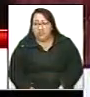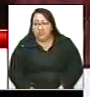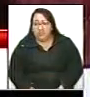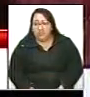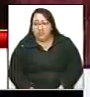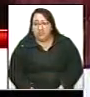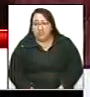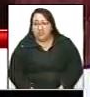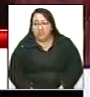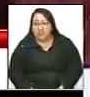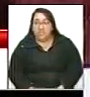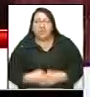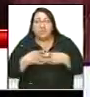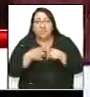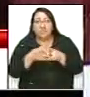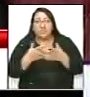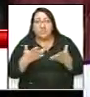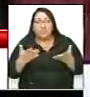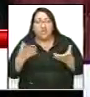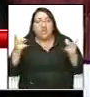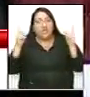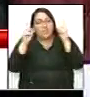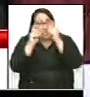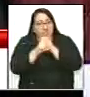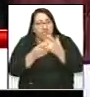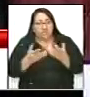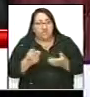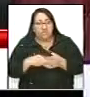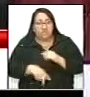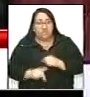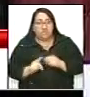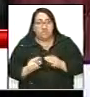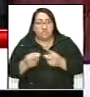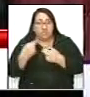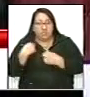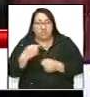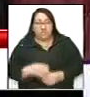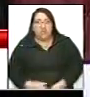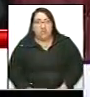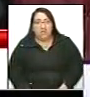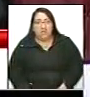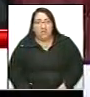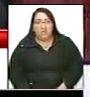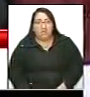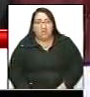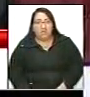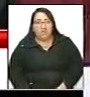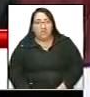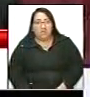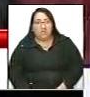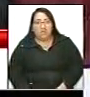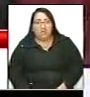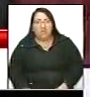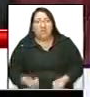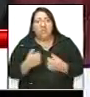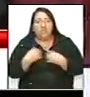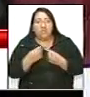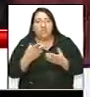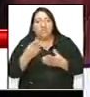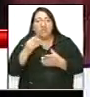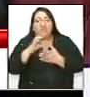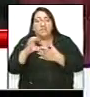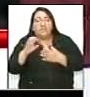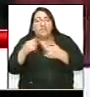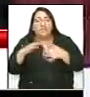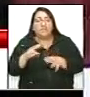Entonces, esas son las complicaciones de este encargo. Porque además tiene una serie de